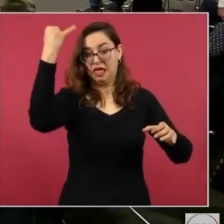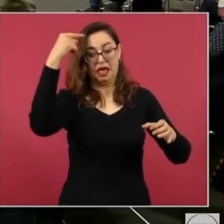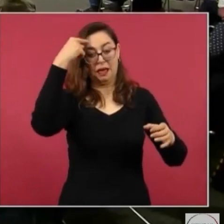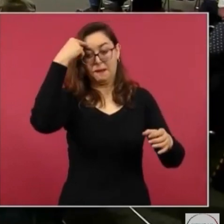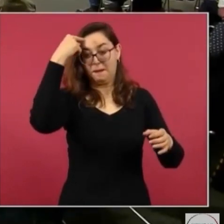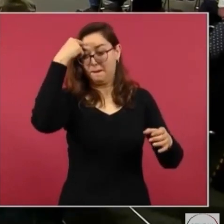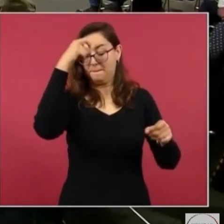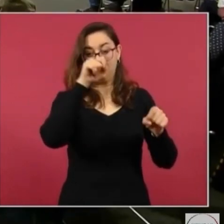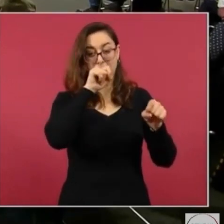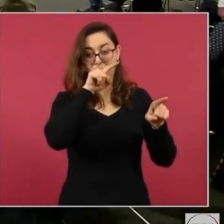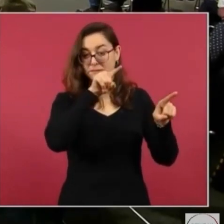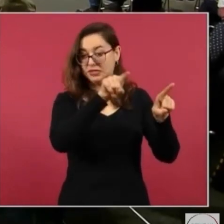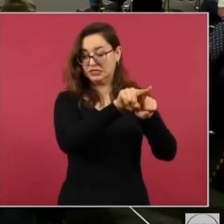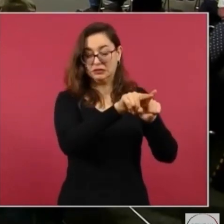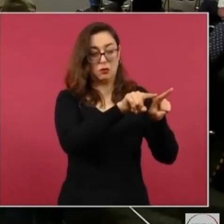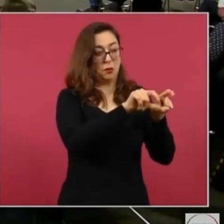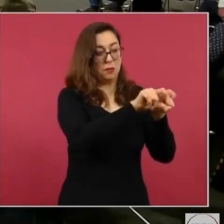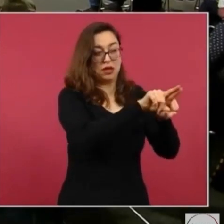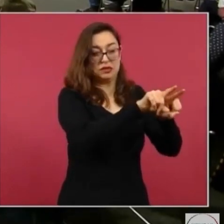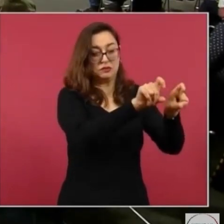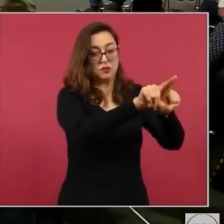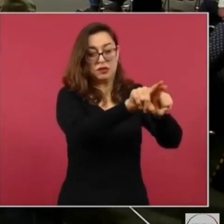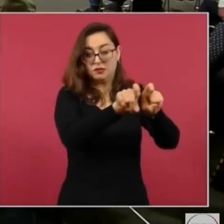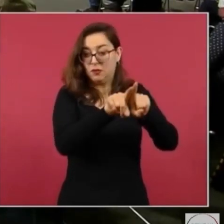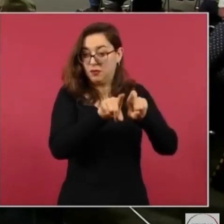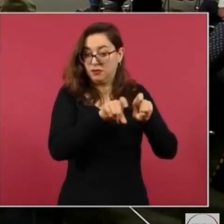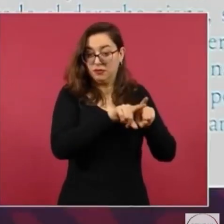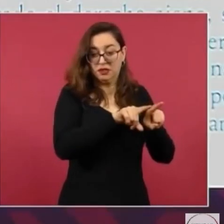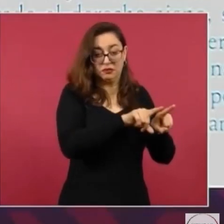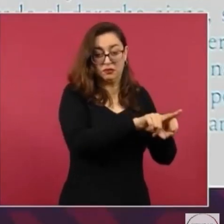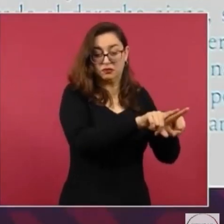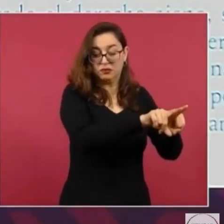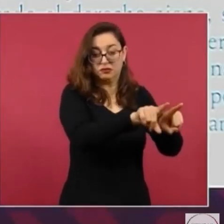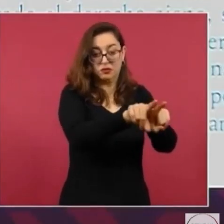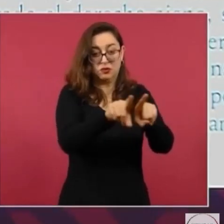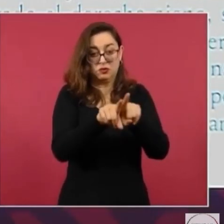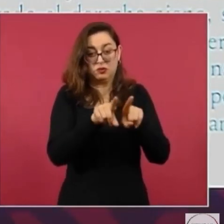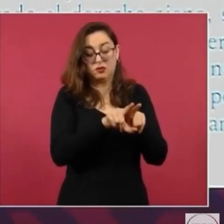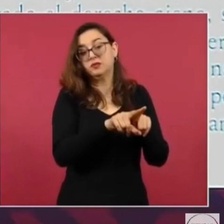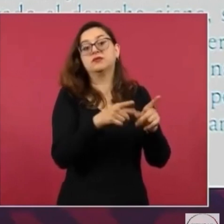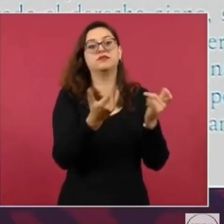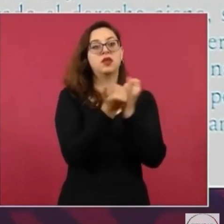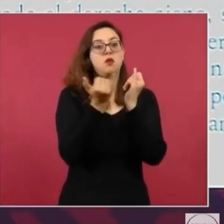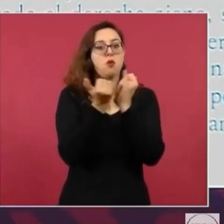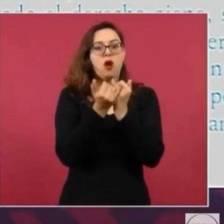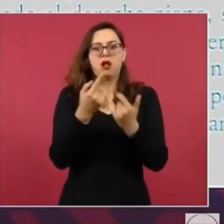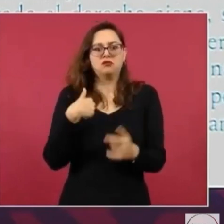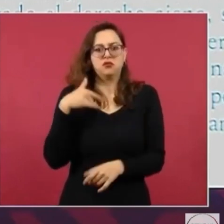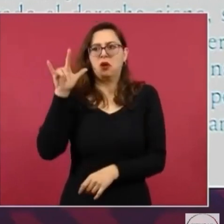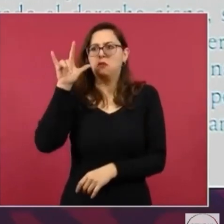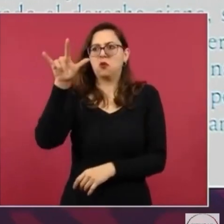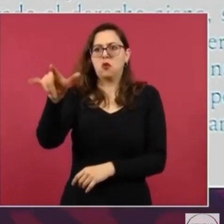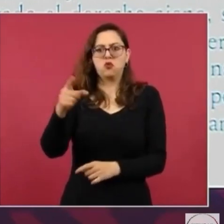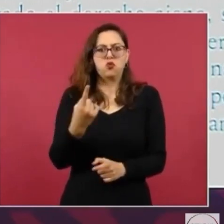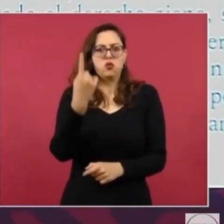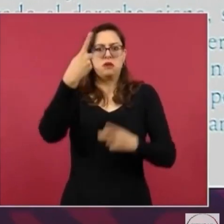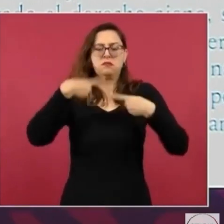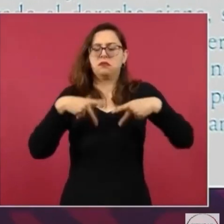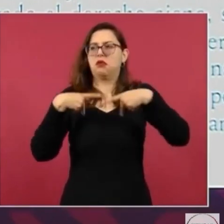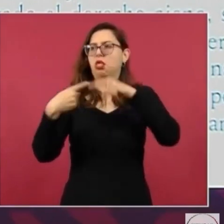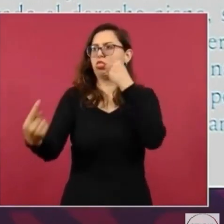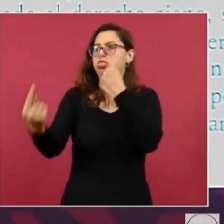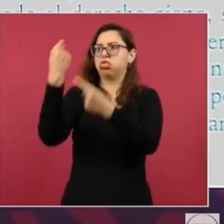yo, del que hablaba yo hace unos días, que me vio en el avión.